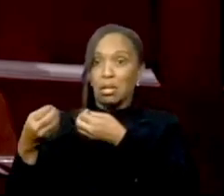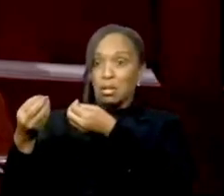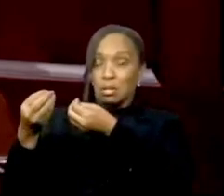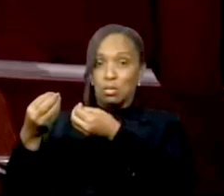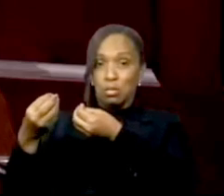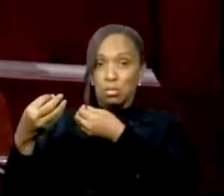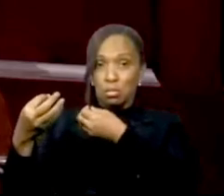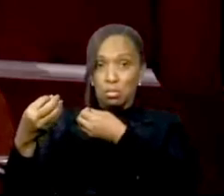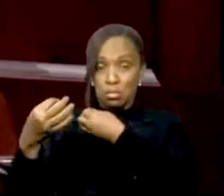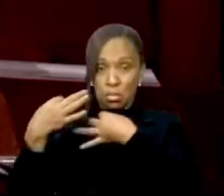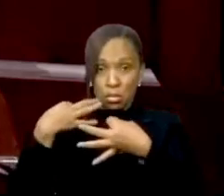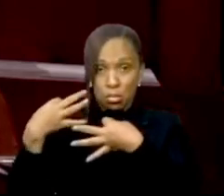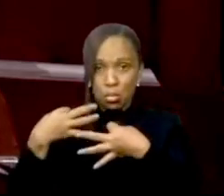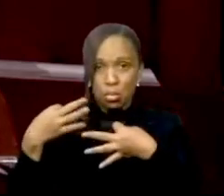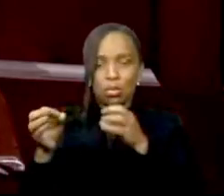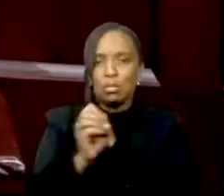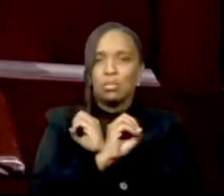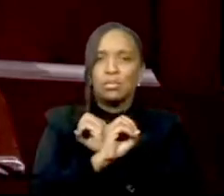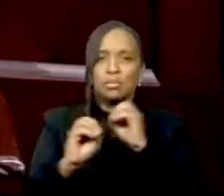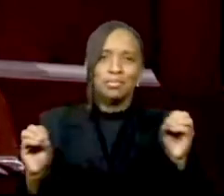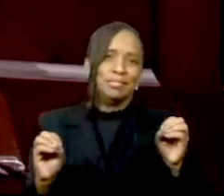compañeros honorables.